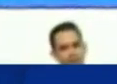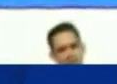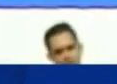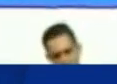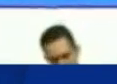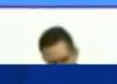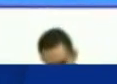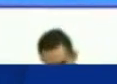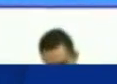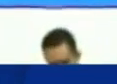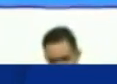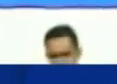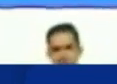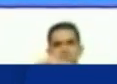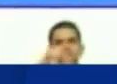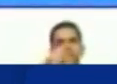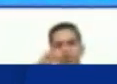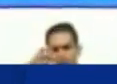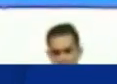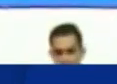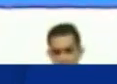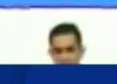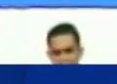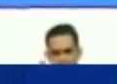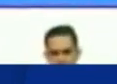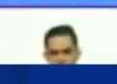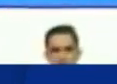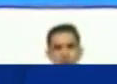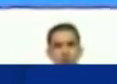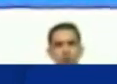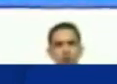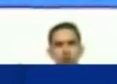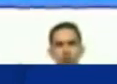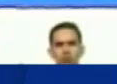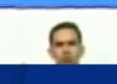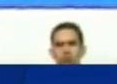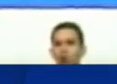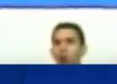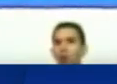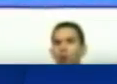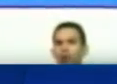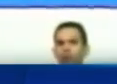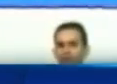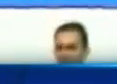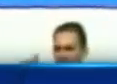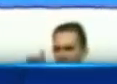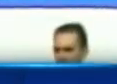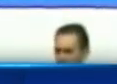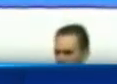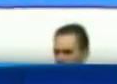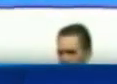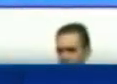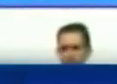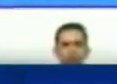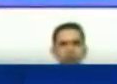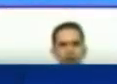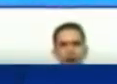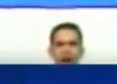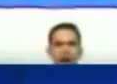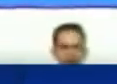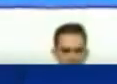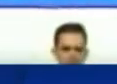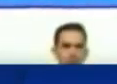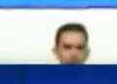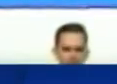actual, es necesario combatir la corrupción de frente. Las